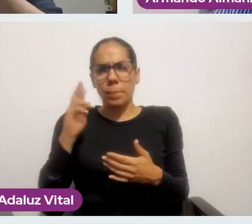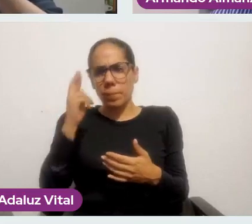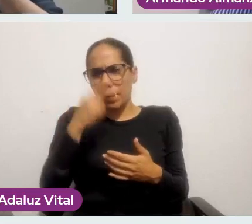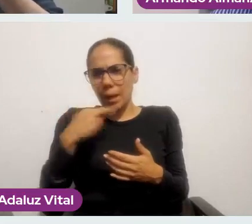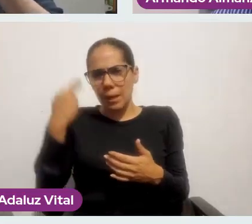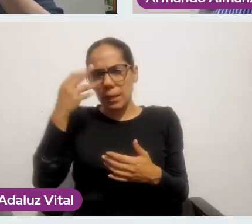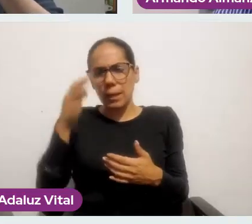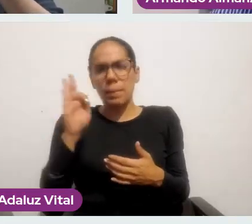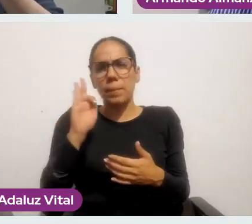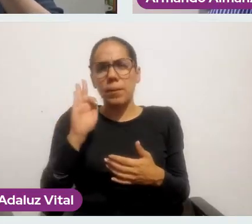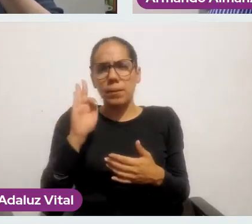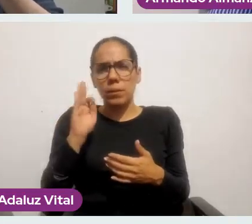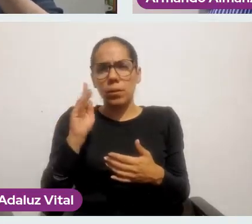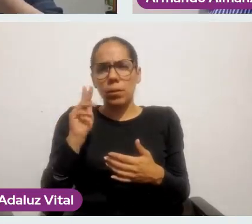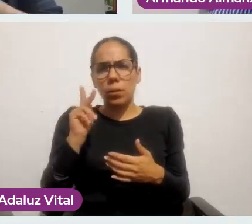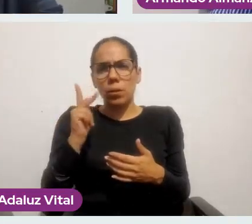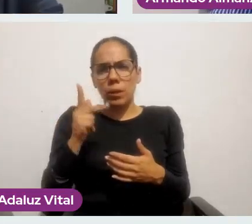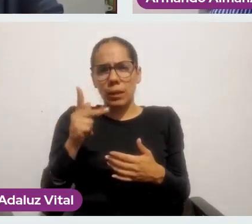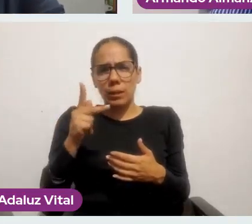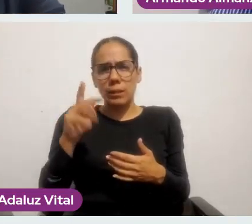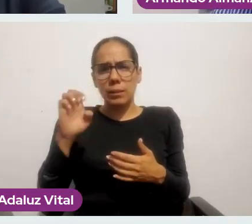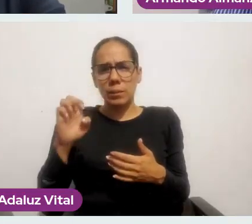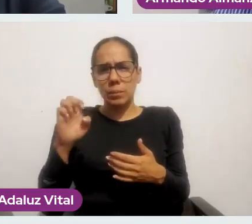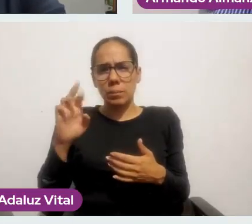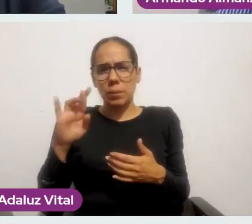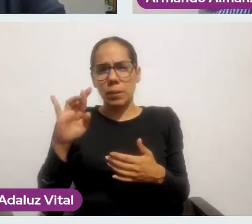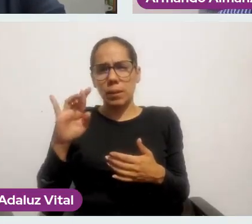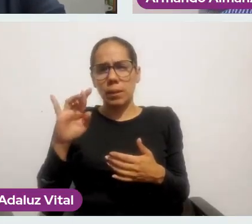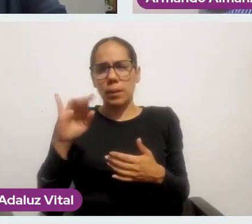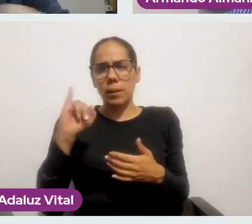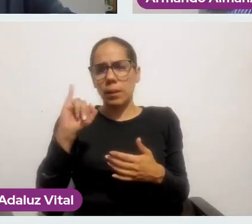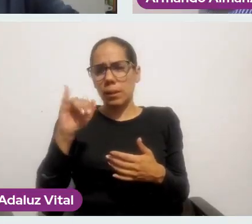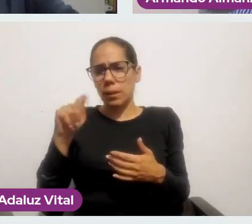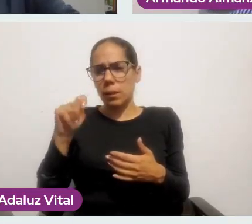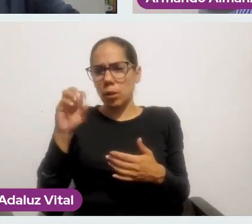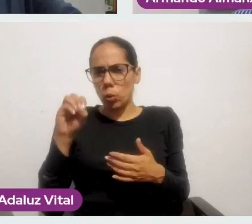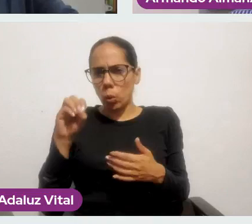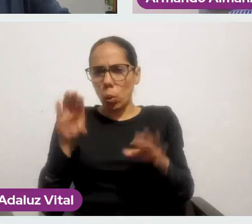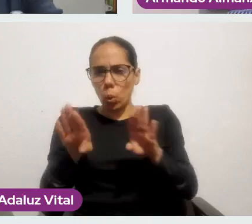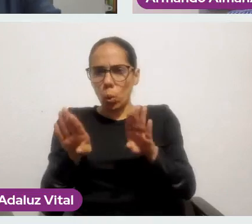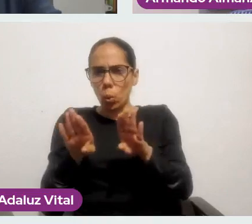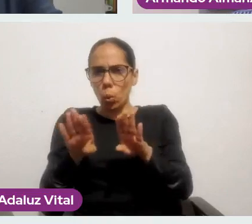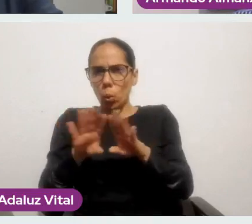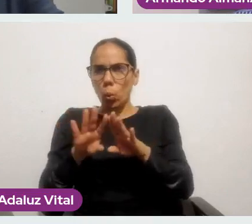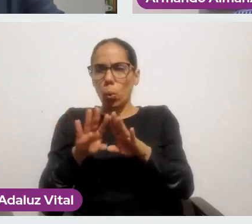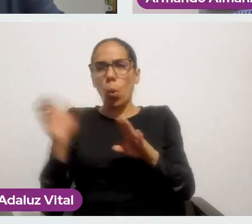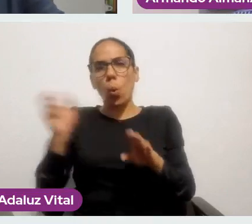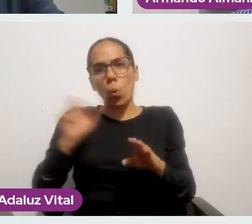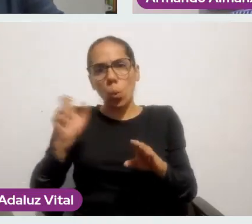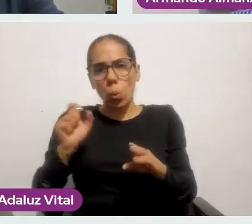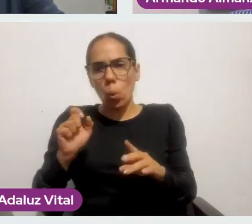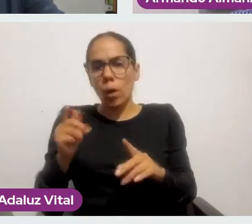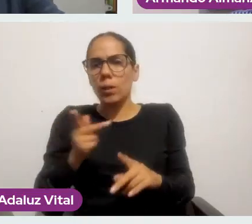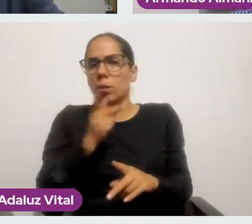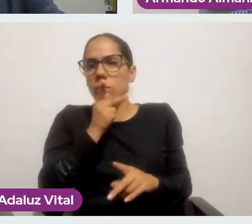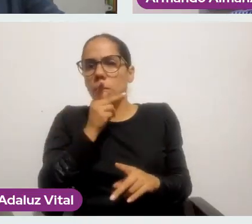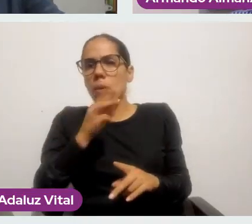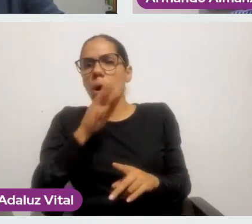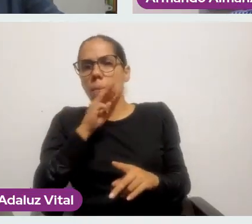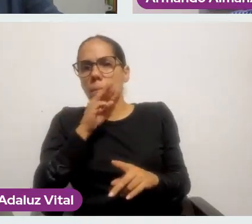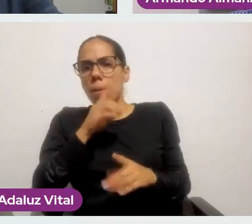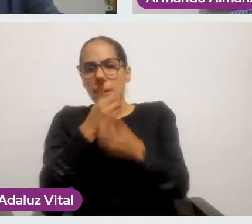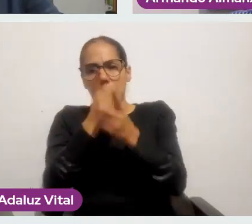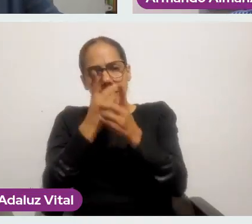algunas pérdidas de patria potestad o asignación de menores. Y en una ocasión tuve la oportunidad de platicar